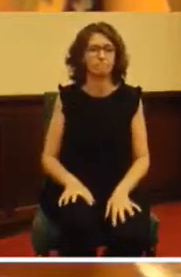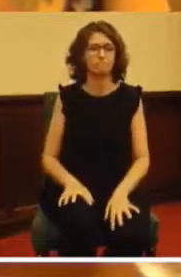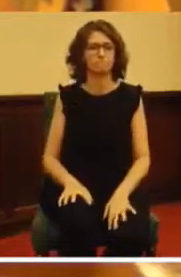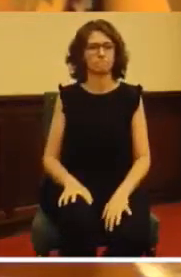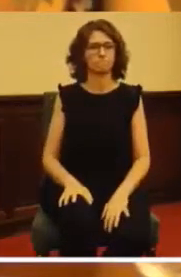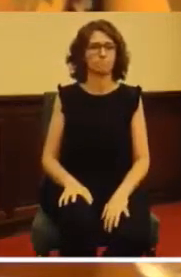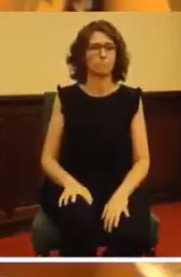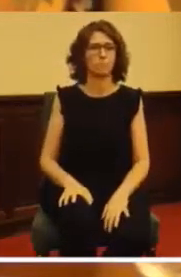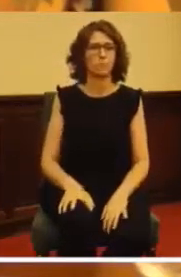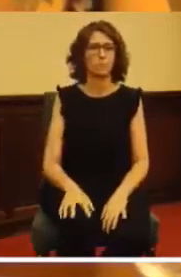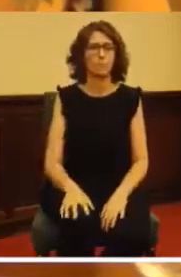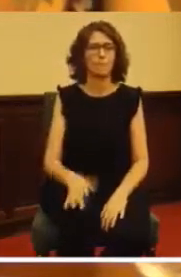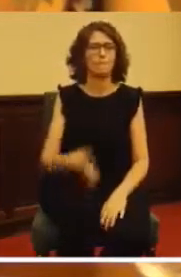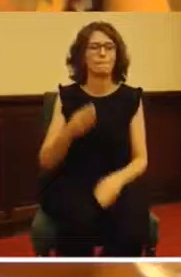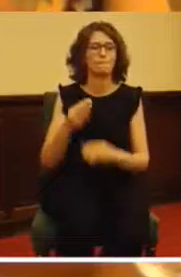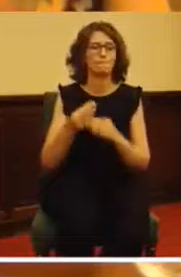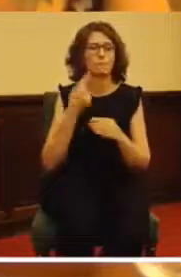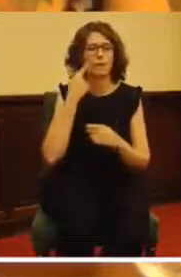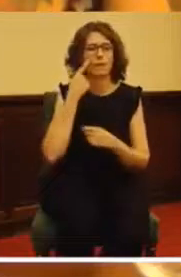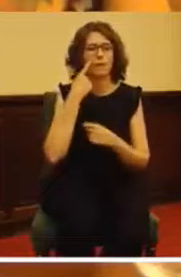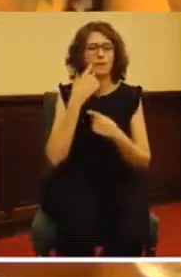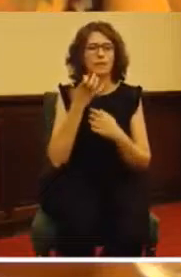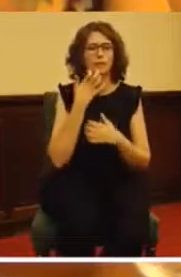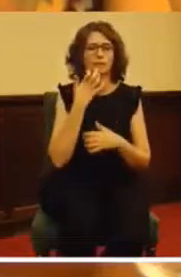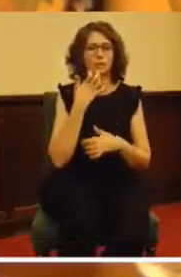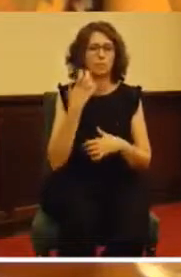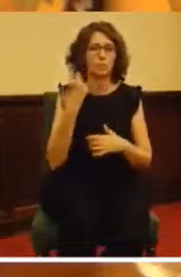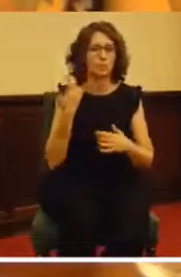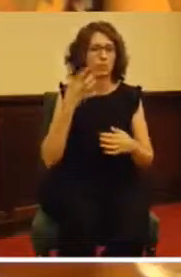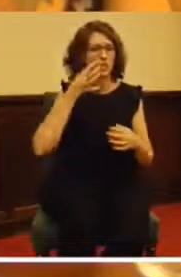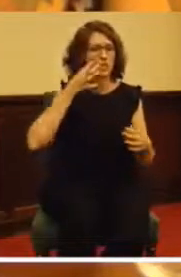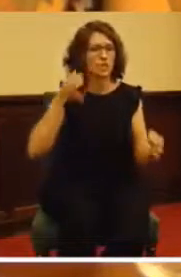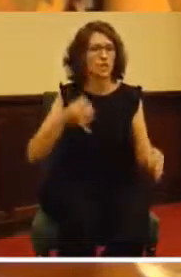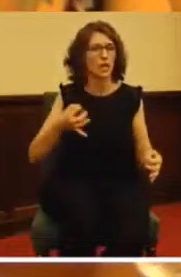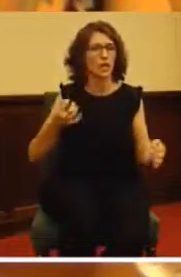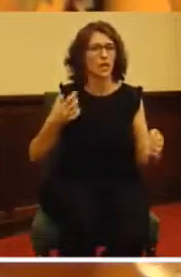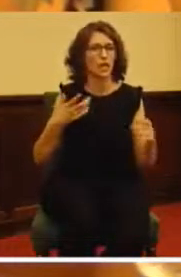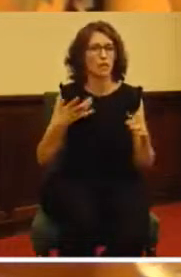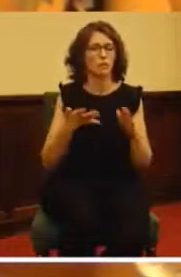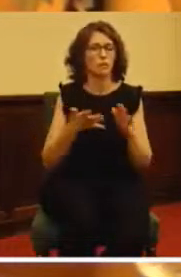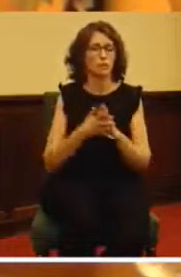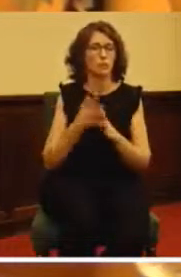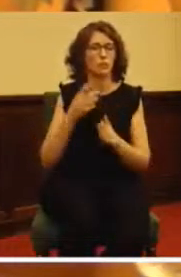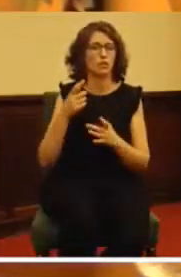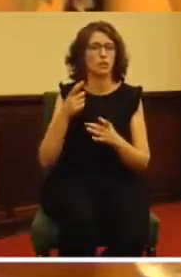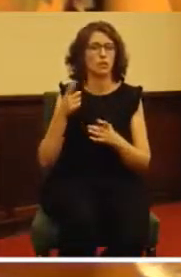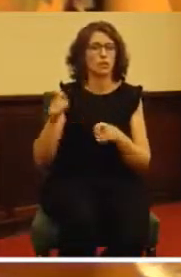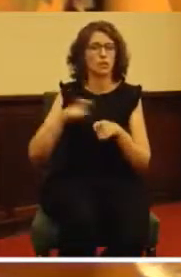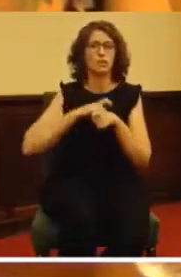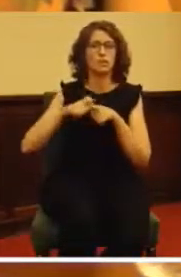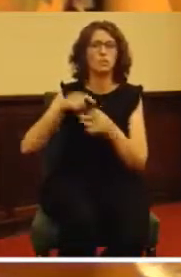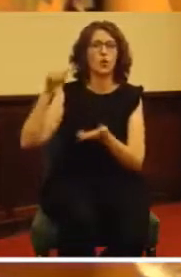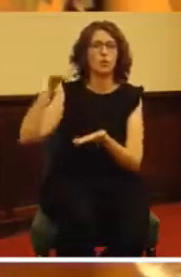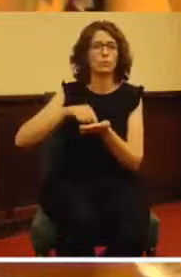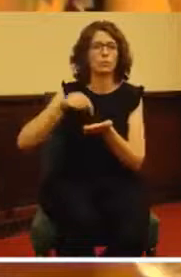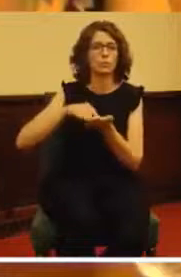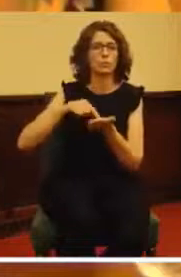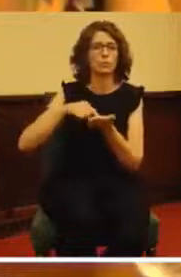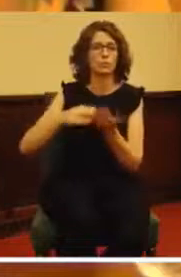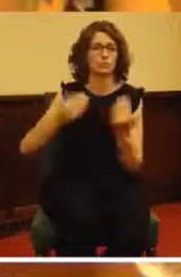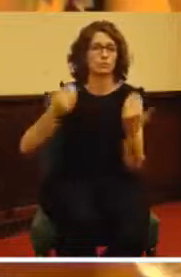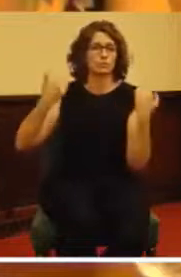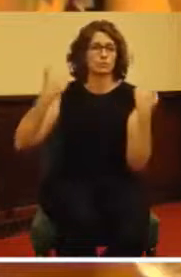vamos a ver ahora un ejemplo práctico, porque pese a haber bajado el tipo impositivo, que ya les he dicho que es una